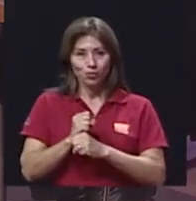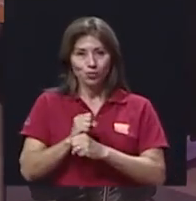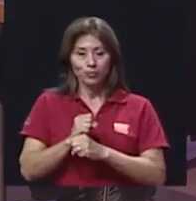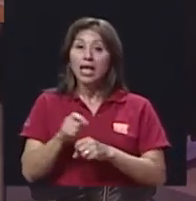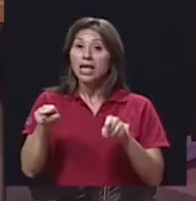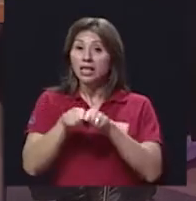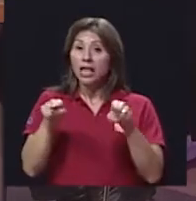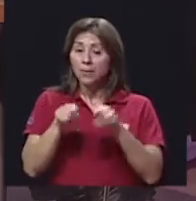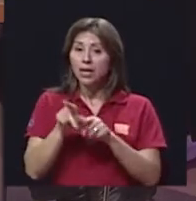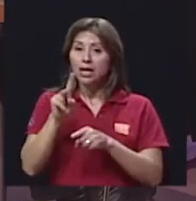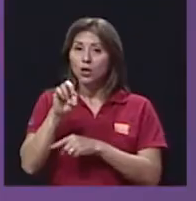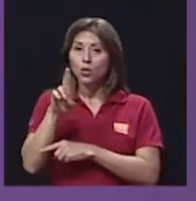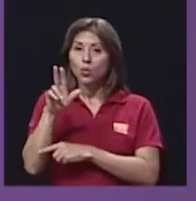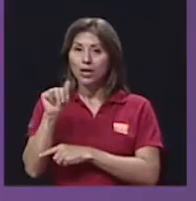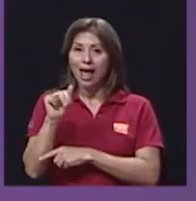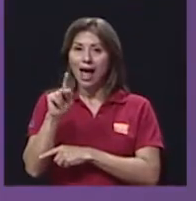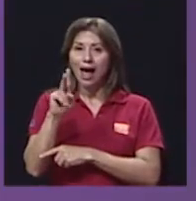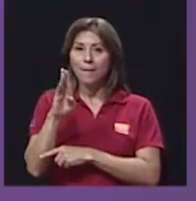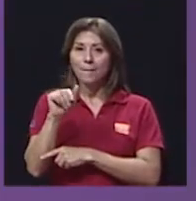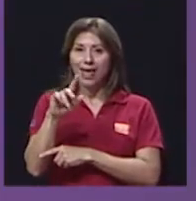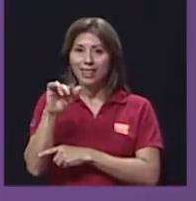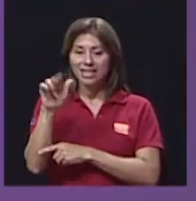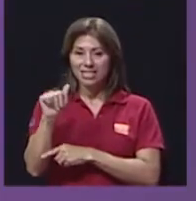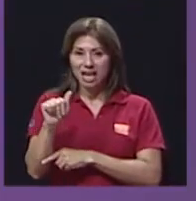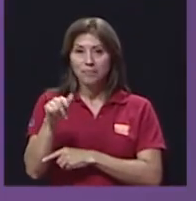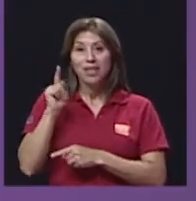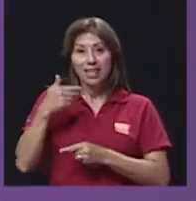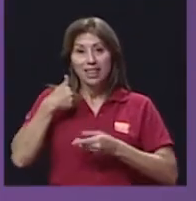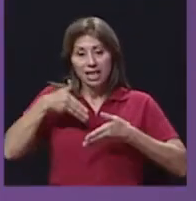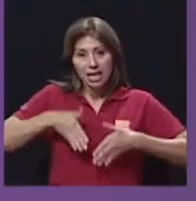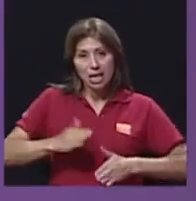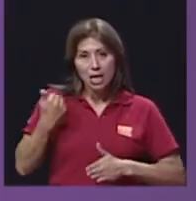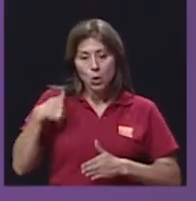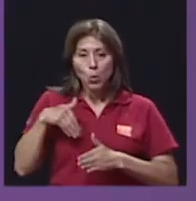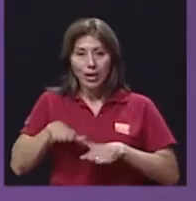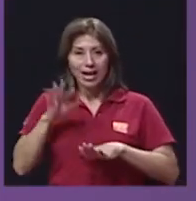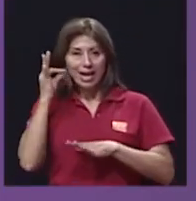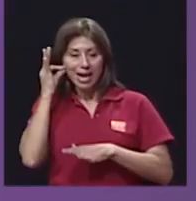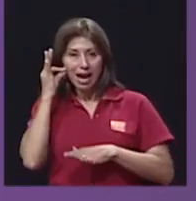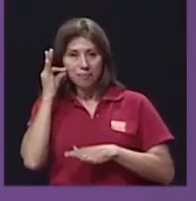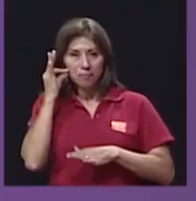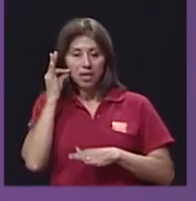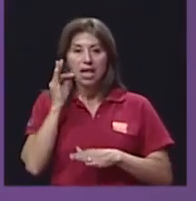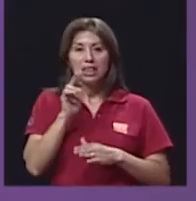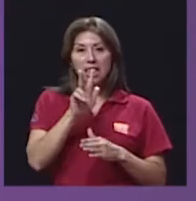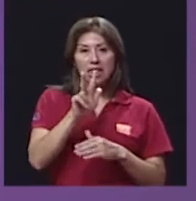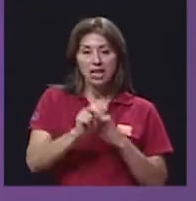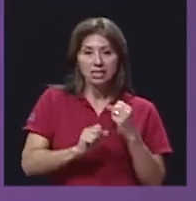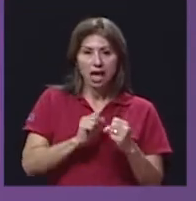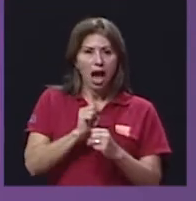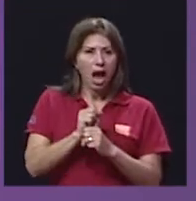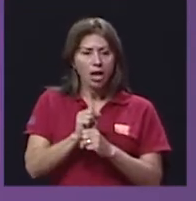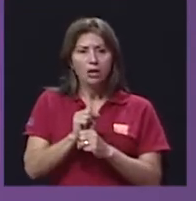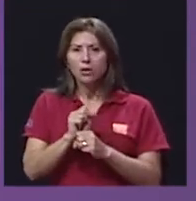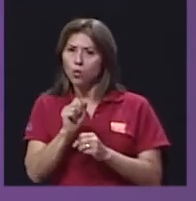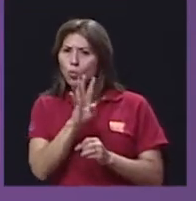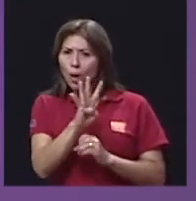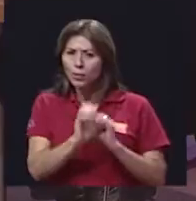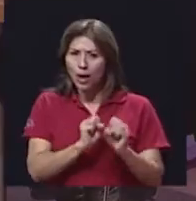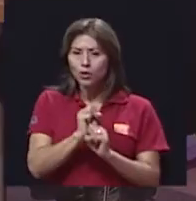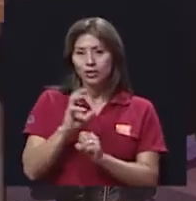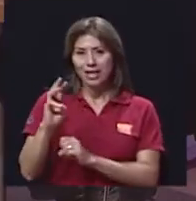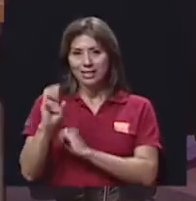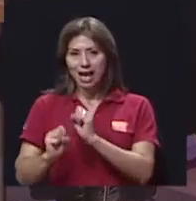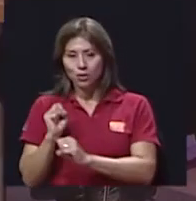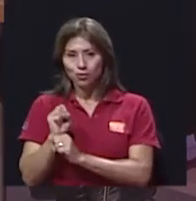está también una vadillo con nosotros mamá de dos niños y una niña pequeños de tres y cinco años cuatro y seis años que